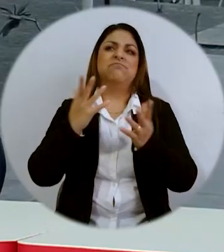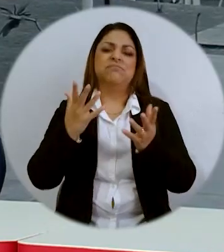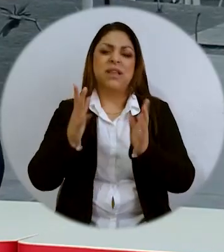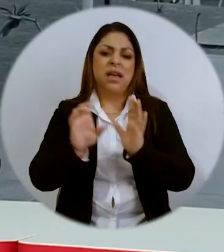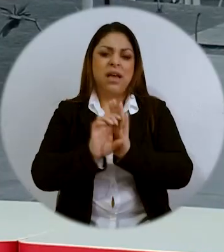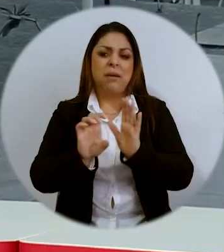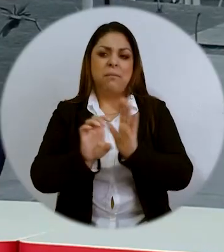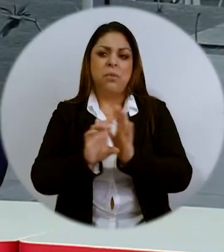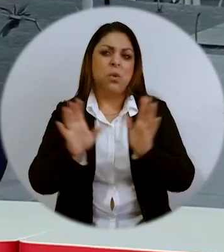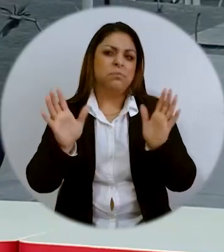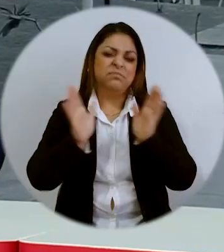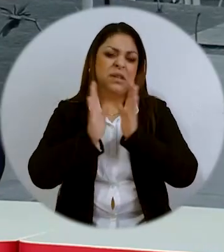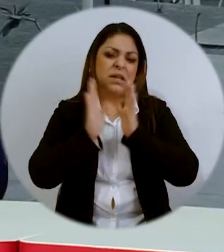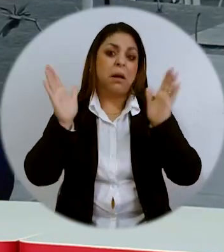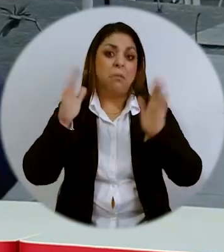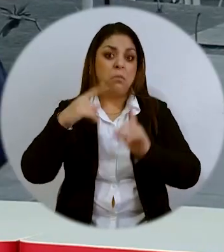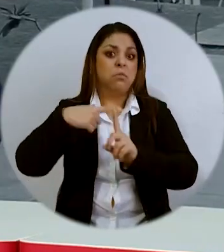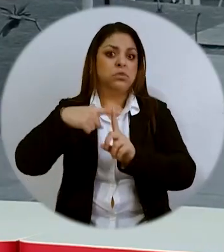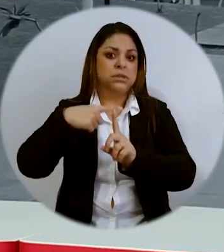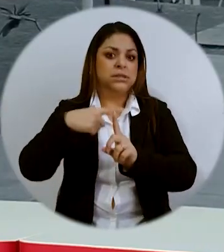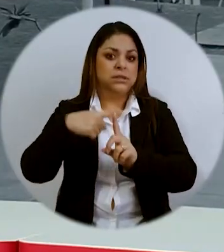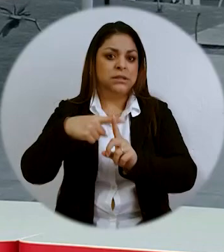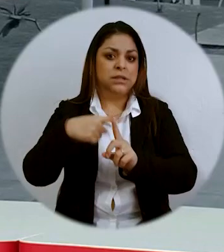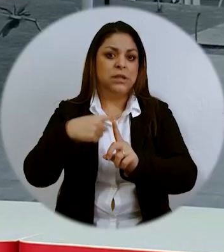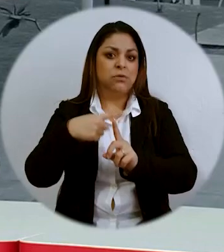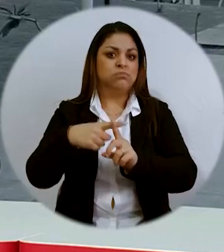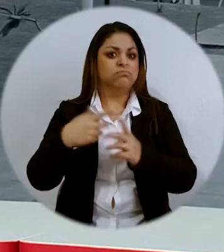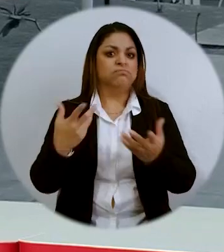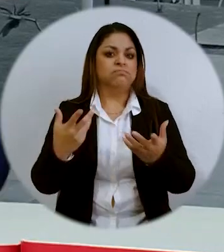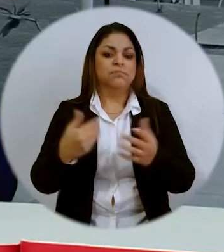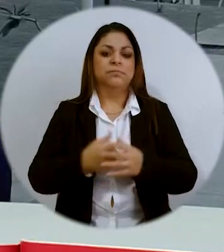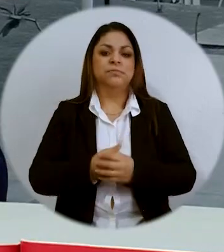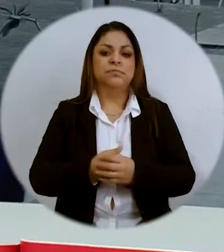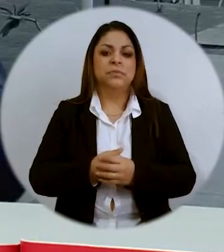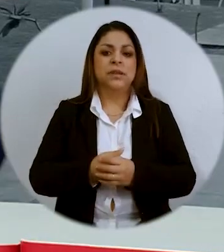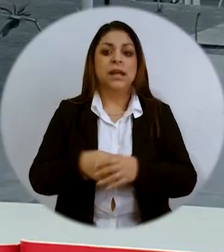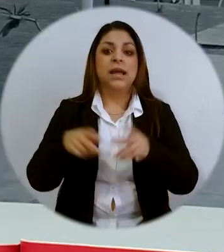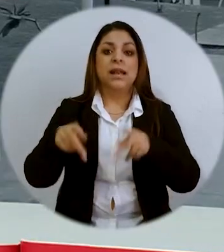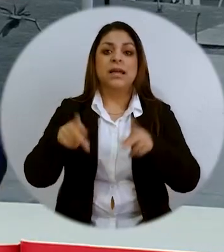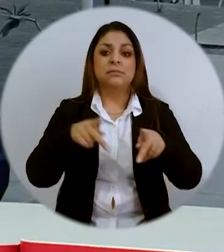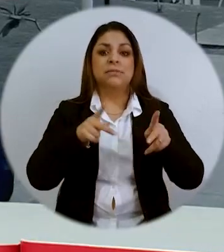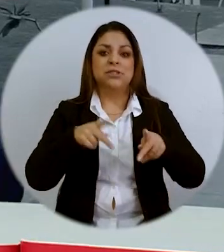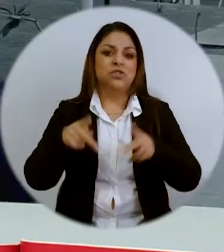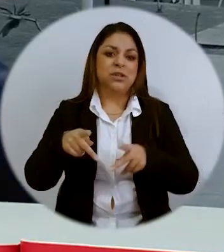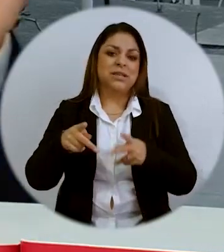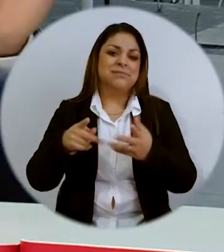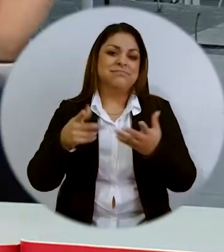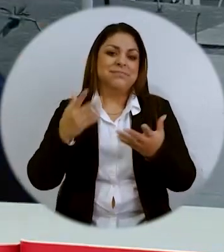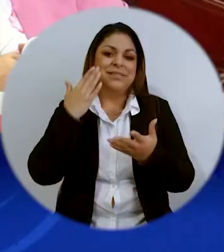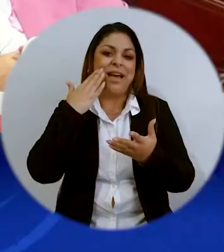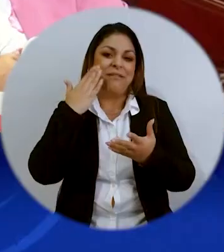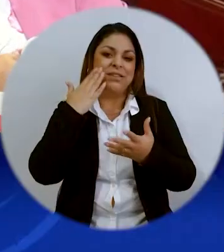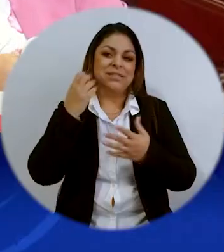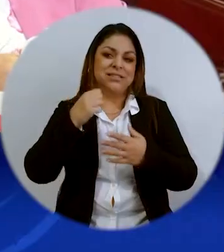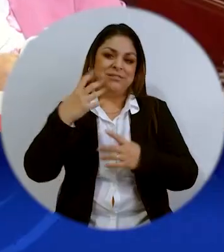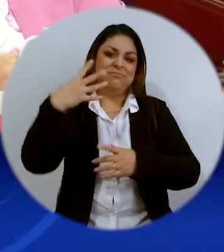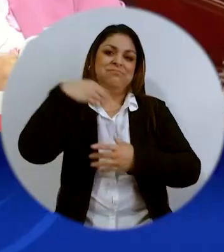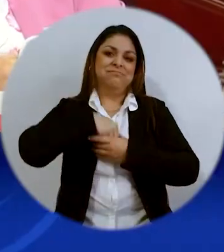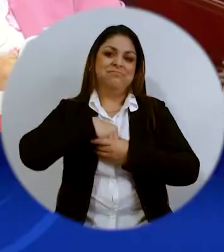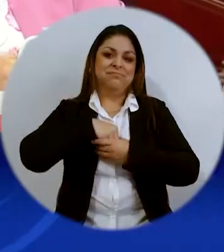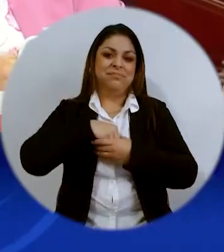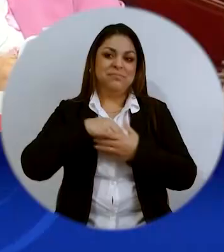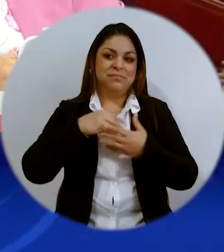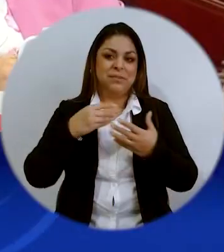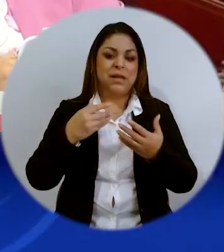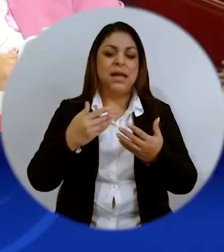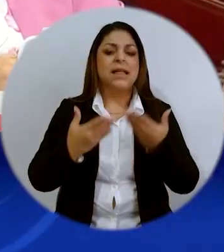son en términos positivos muy elevadas. La gente lo tiene incorporada, quizá con